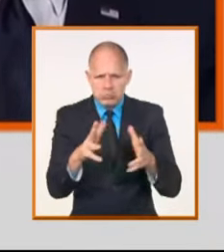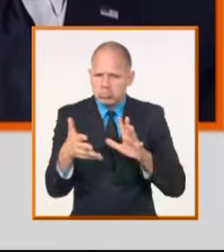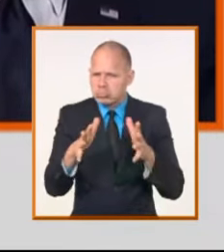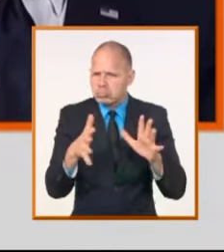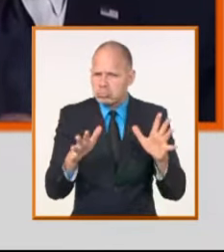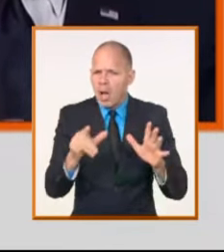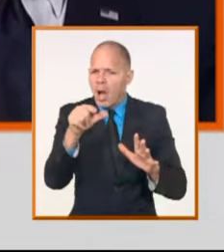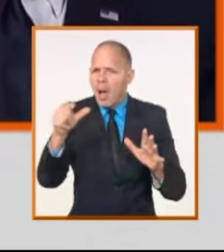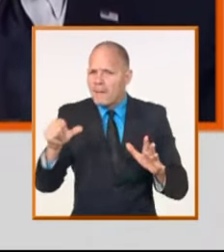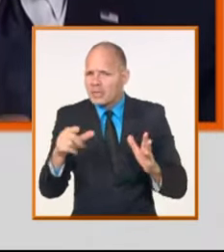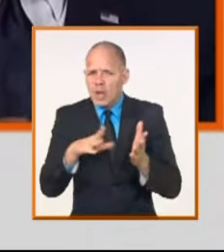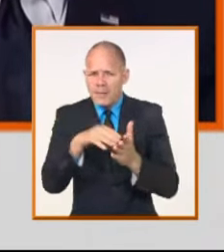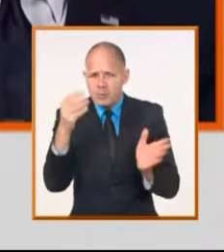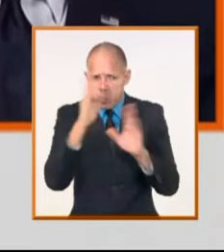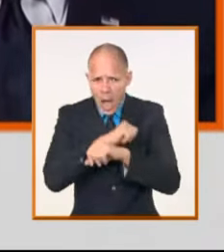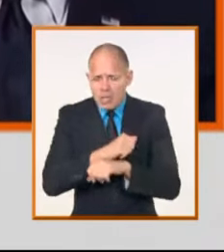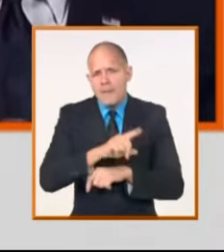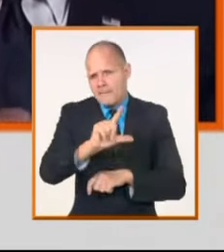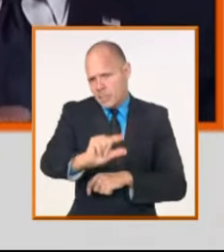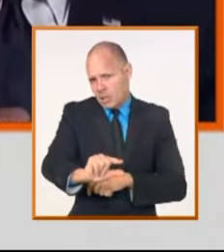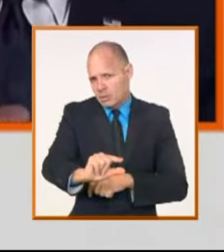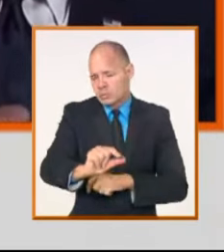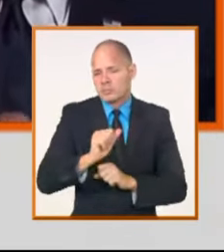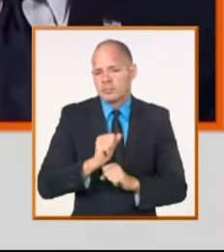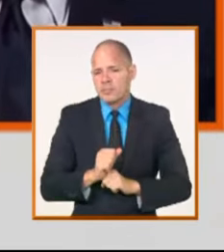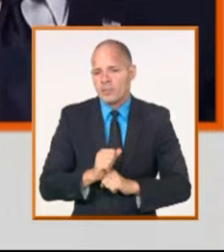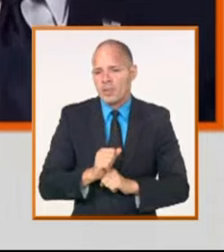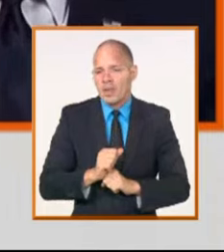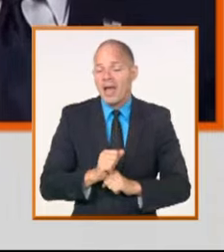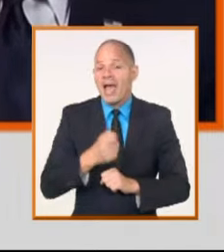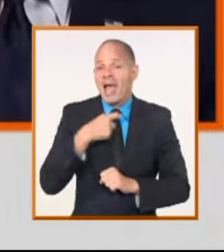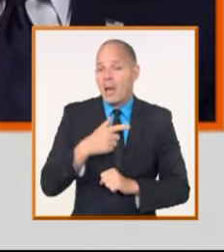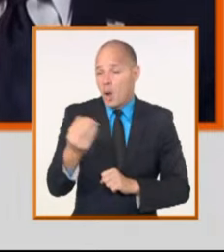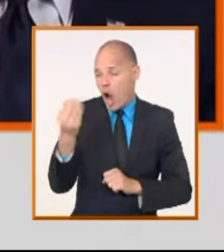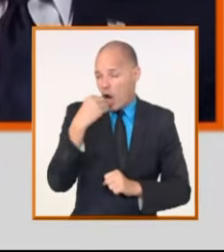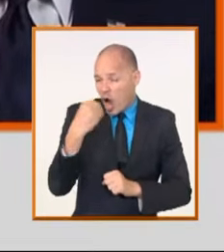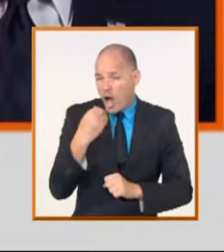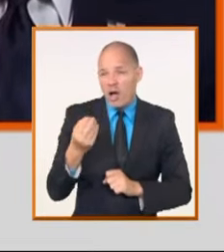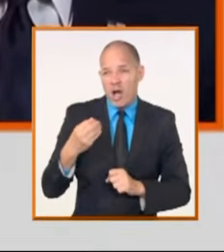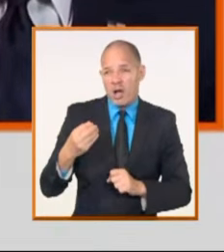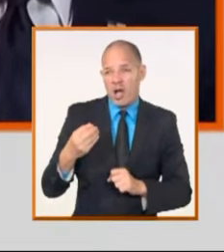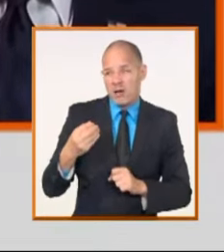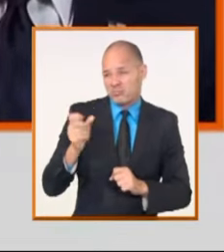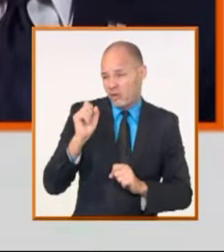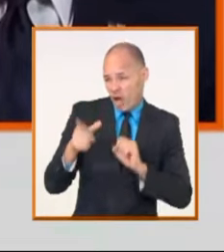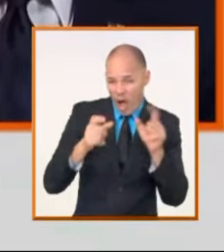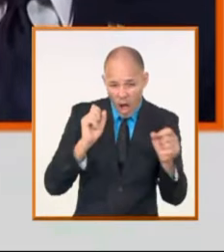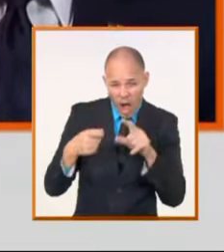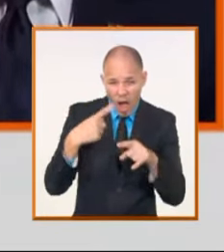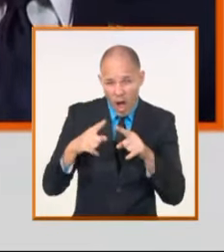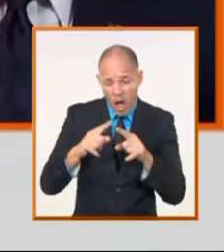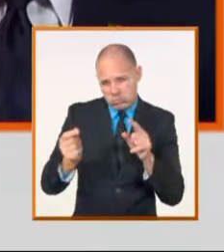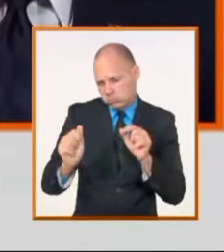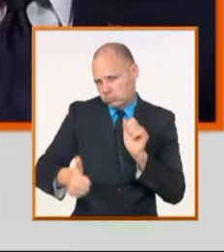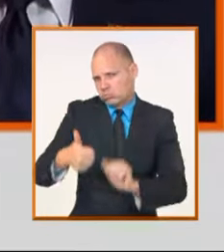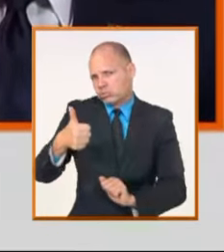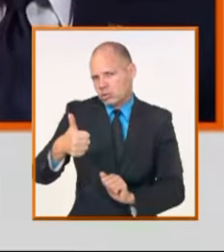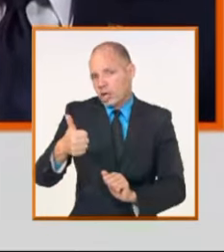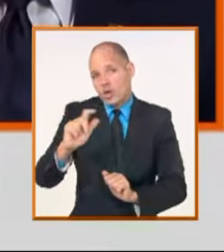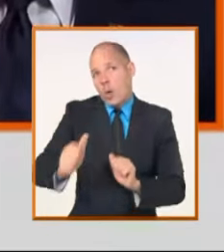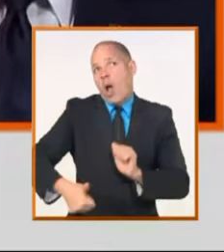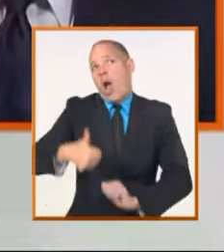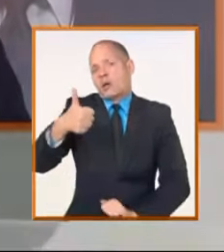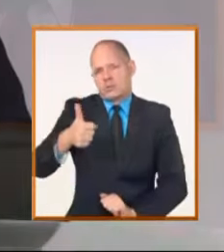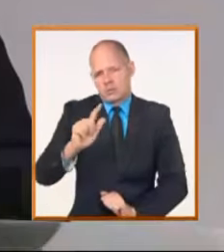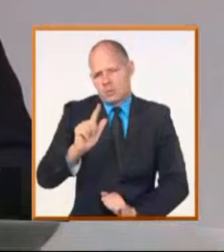sí. Pero hay inflación. Hay inflación, no tan alta como otro momento, pero es más alto. De hecho, el comportamiento de la inflación